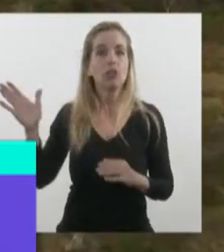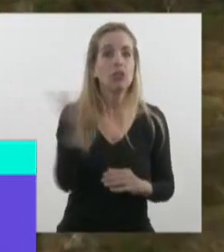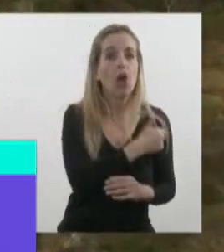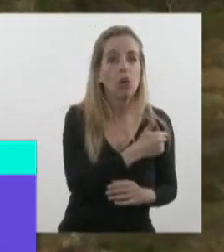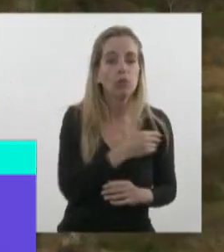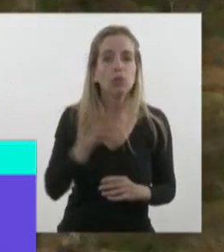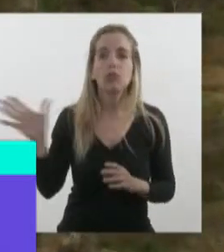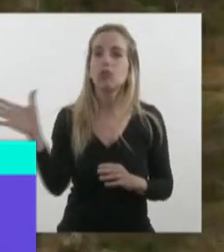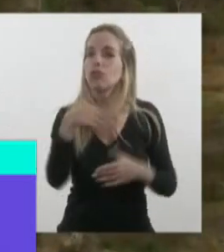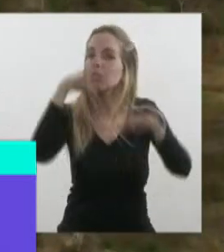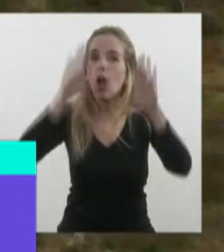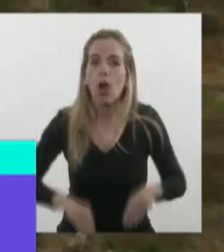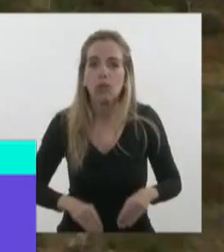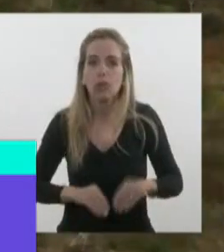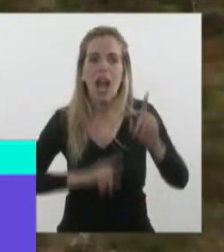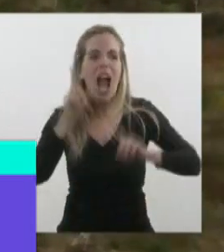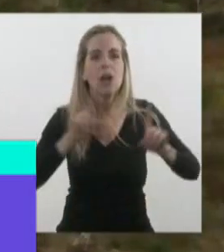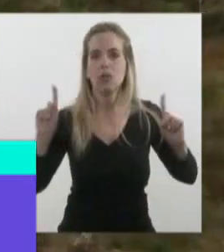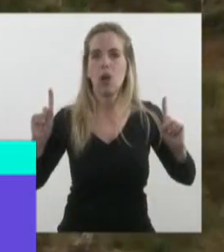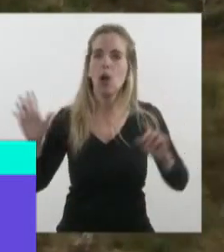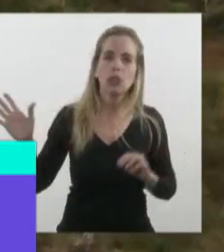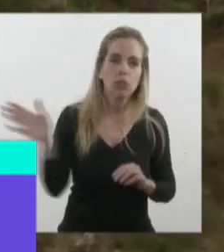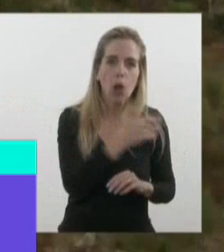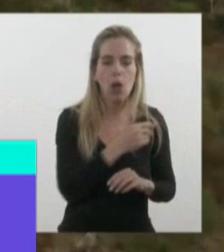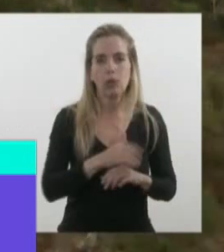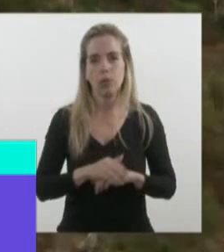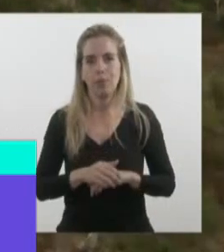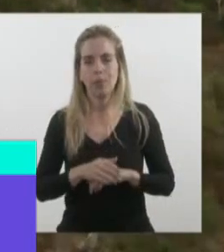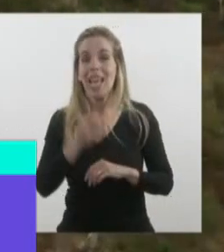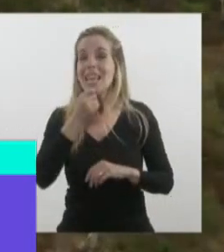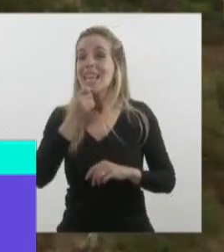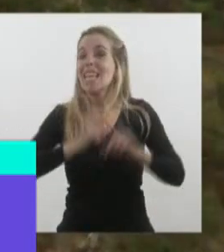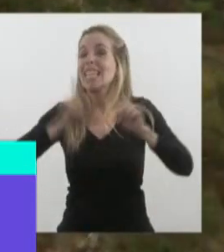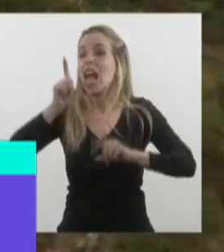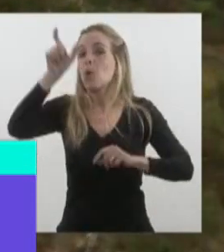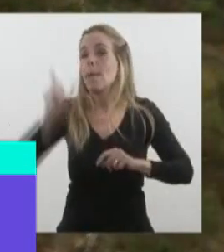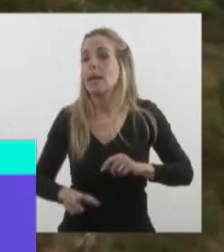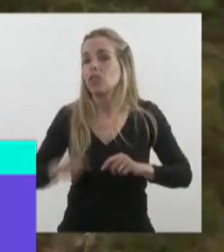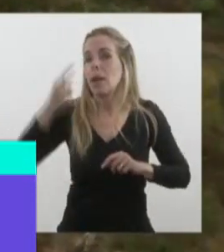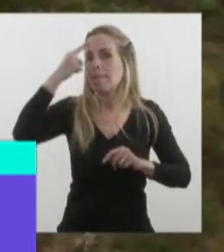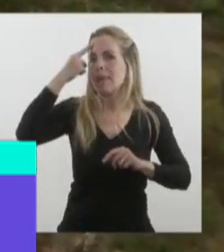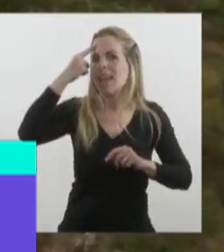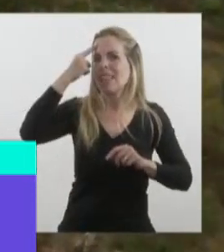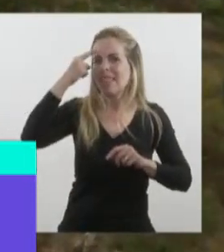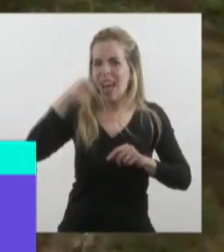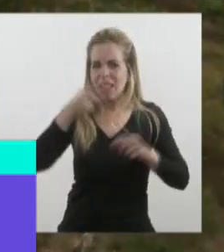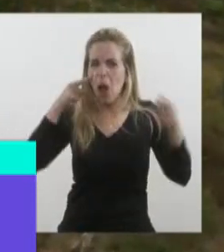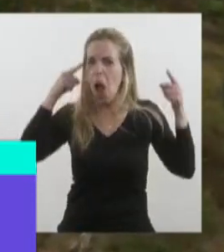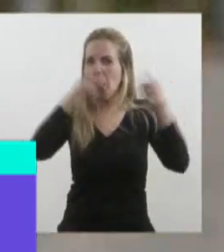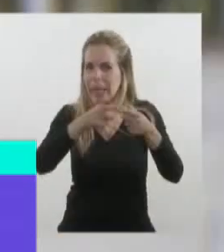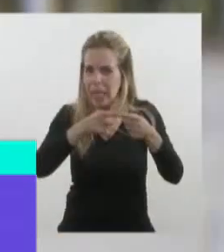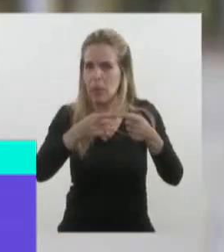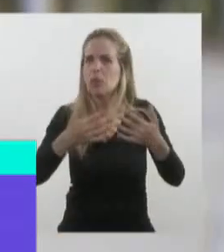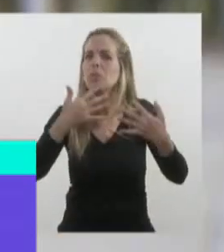no algunos, todos. Y si alguien piensa Si alguien piensa que esos objetivos se pueden